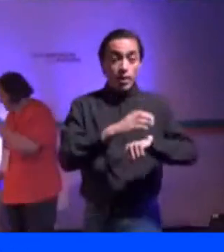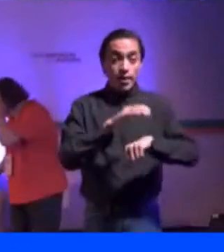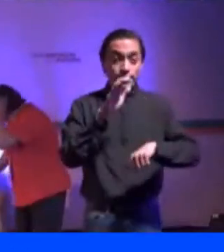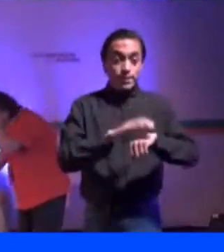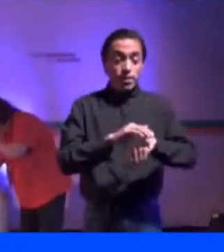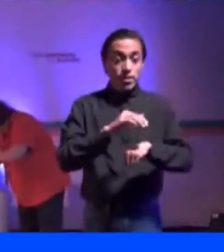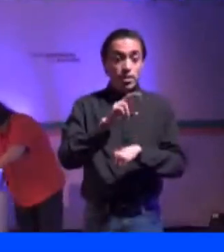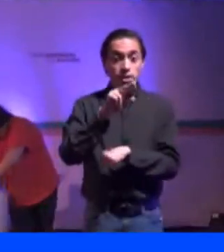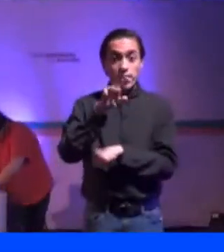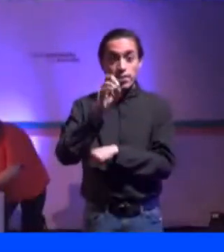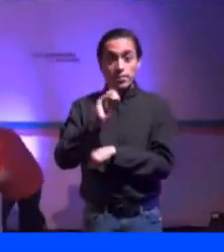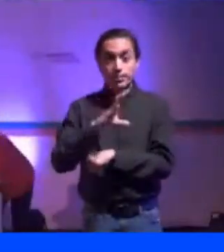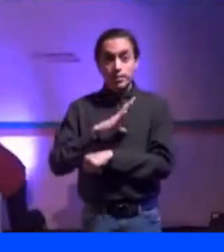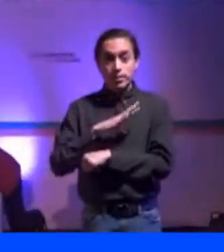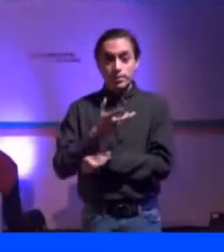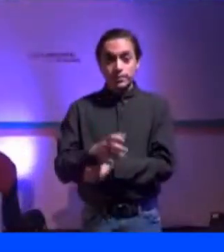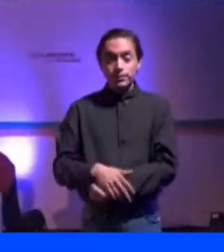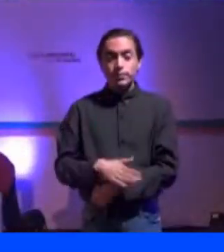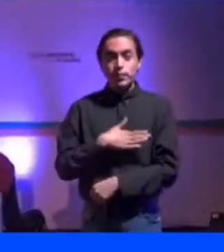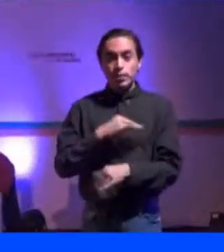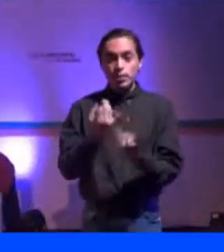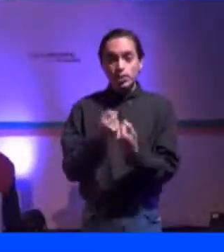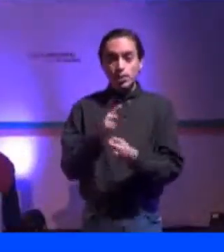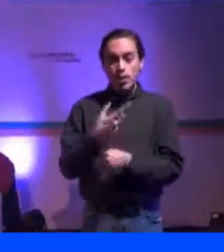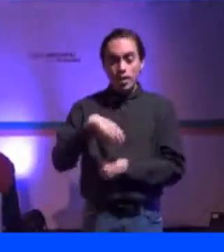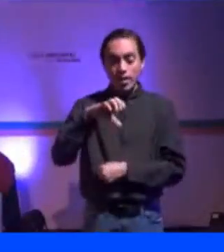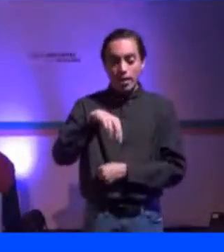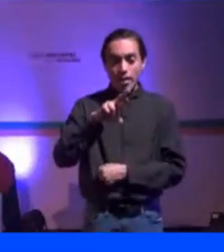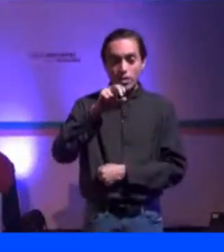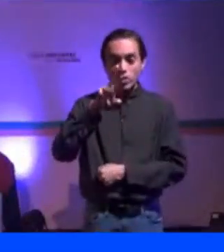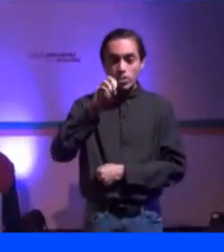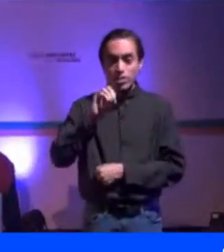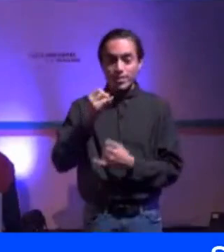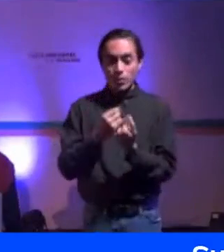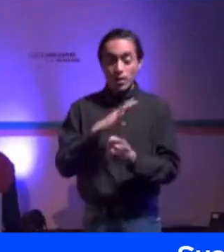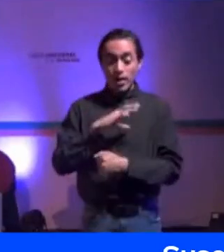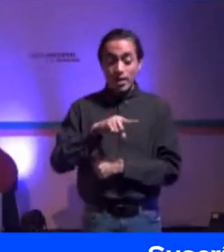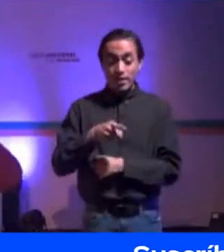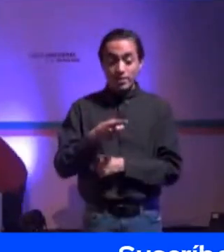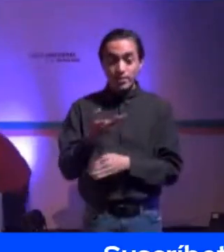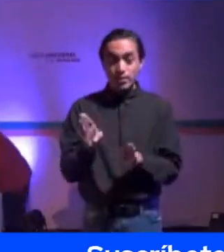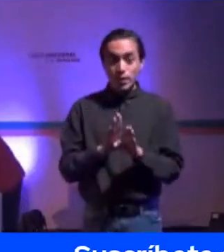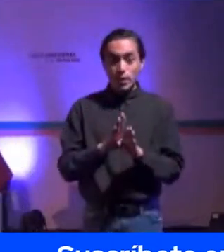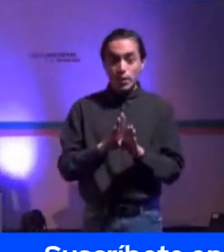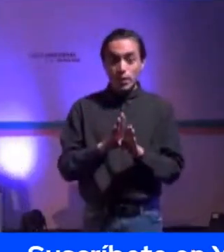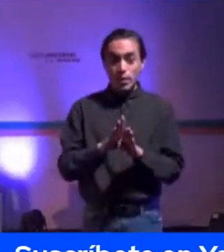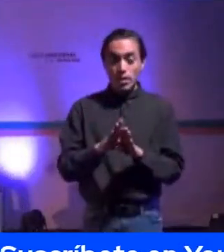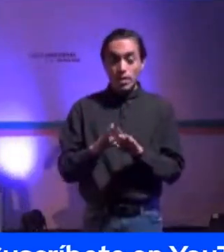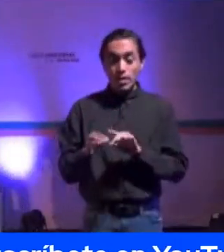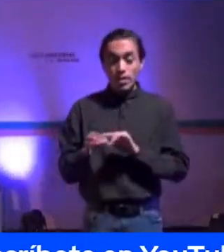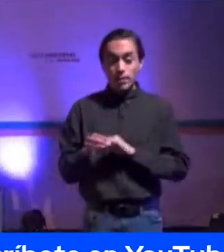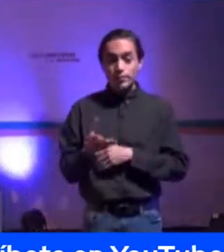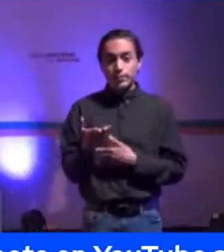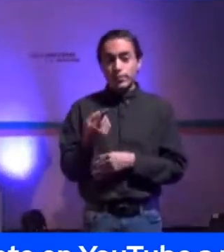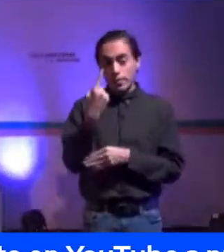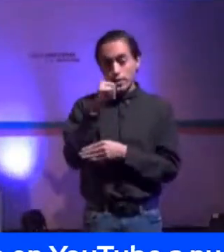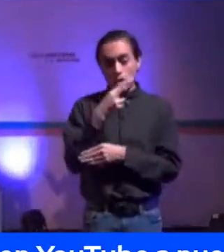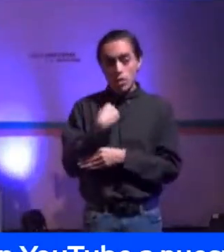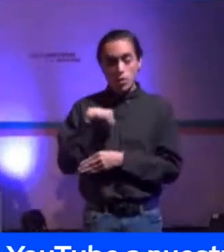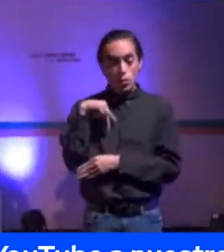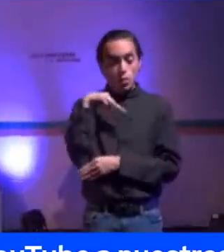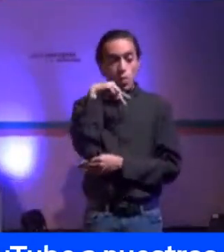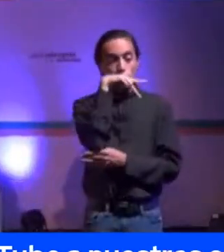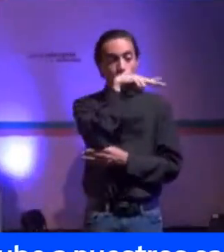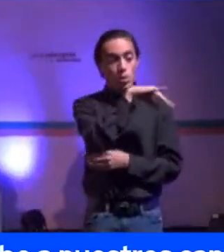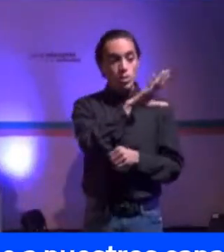por supuesto, aquí está, anda mi querido Ramiro. Terminando justamente este foro, nos vamos acá a la izquierda para nosotros, derecha para ustedes, porque